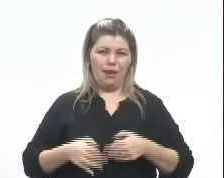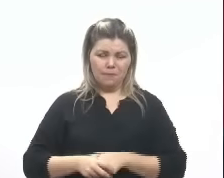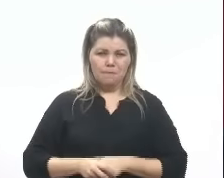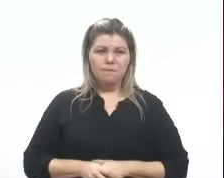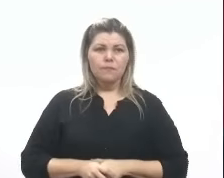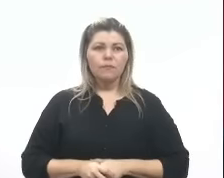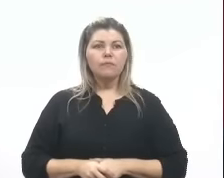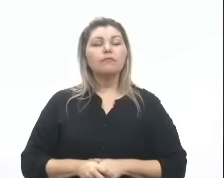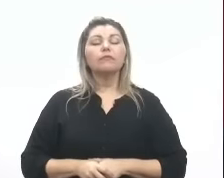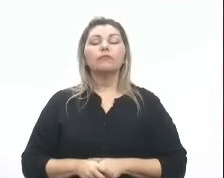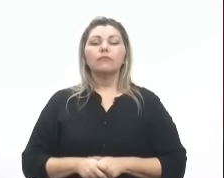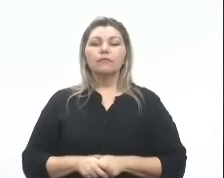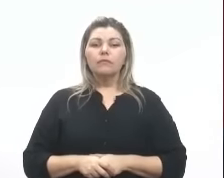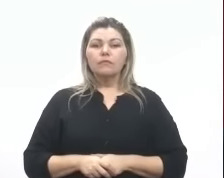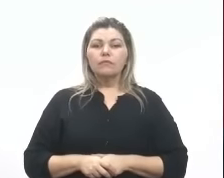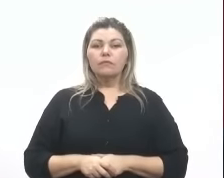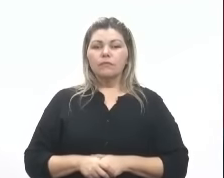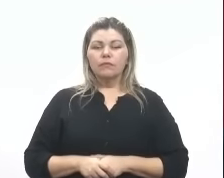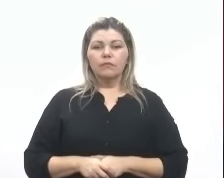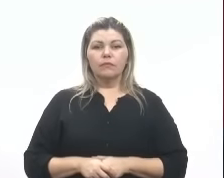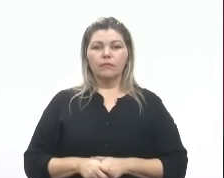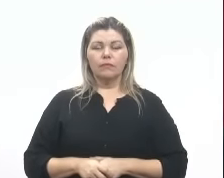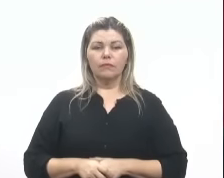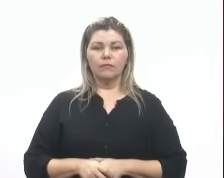Y le escuché acá